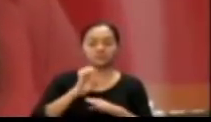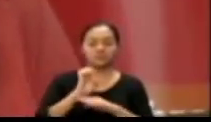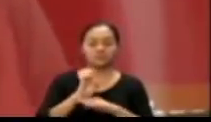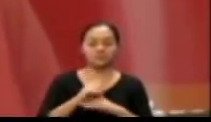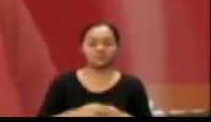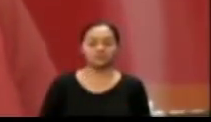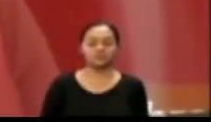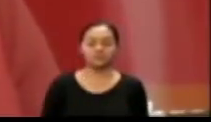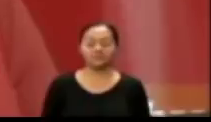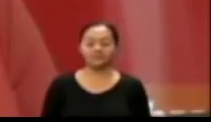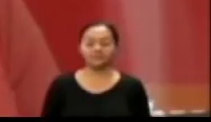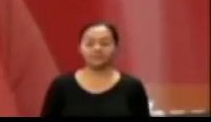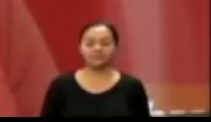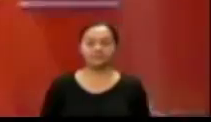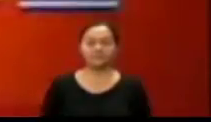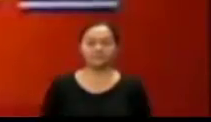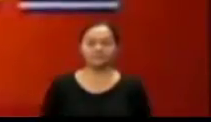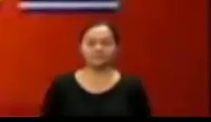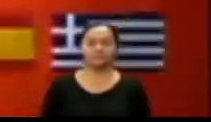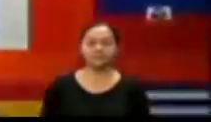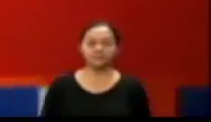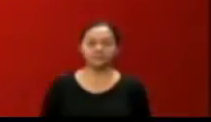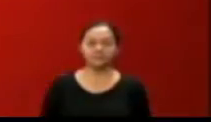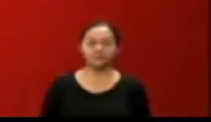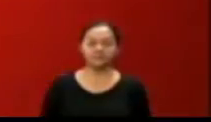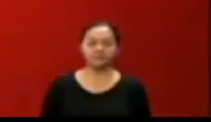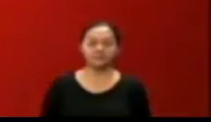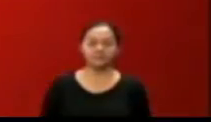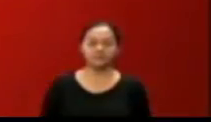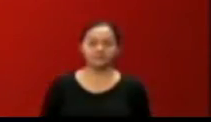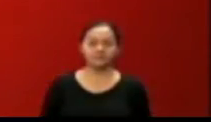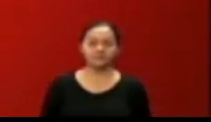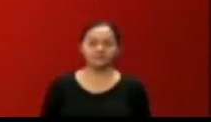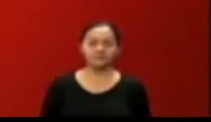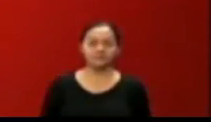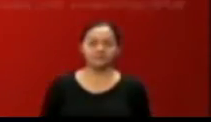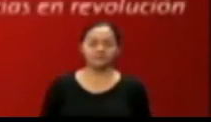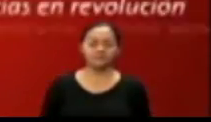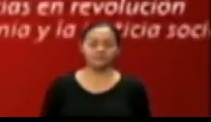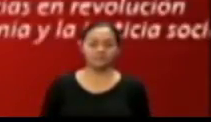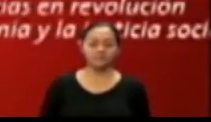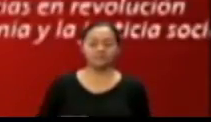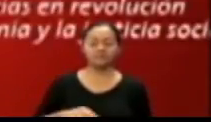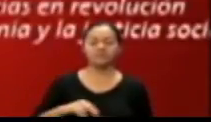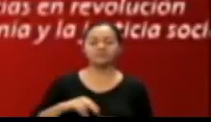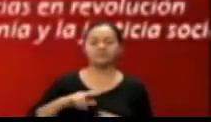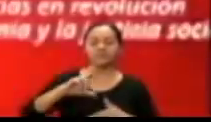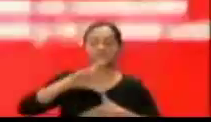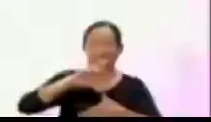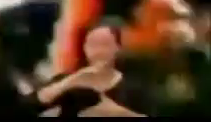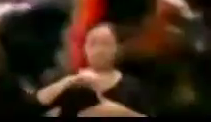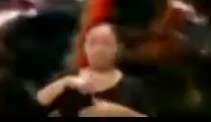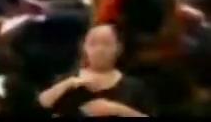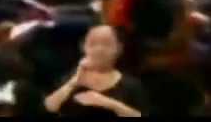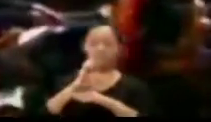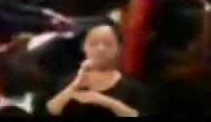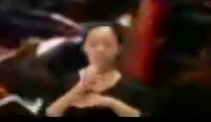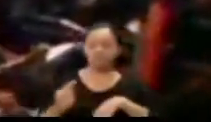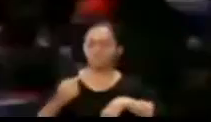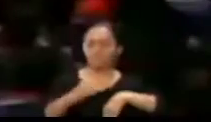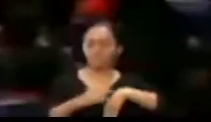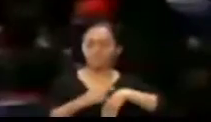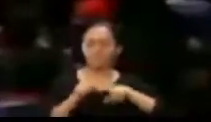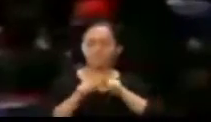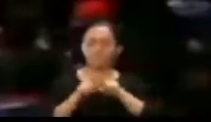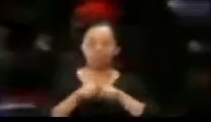Ecuador. La mitad del mundo es nuevamente el escenario del Encuentro Latinoamericano Progresista, un espacio